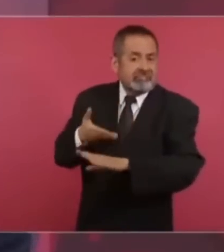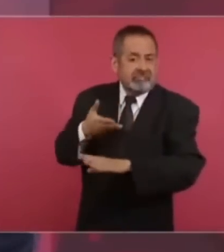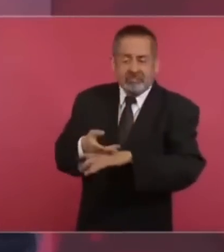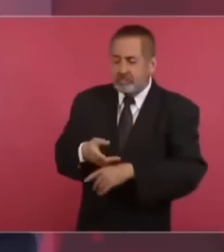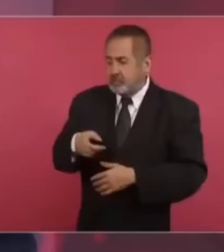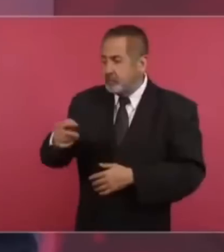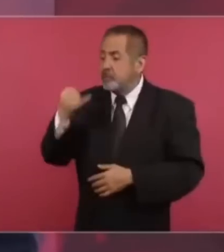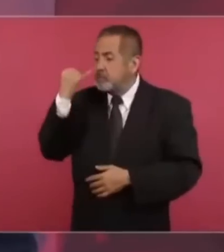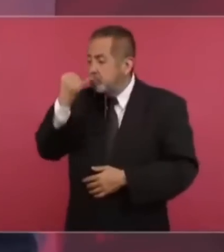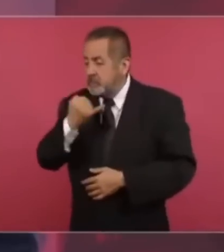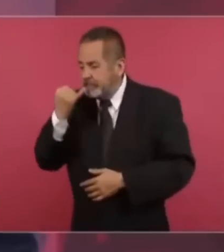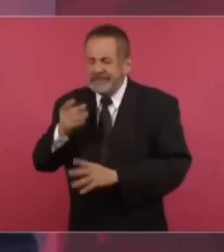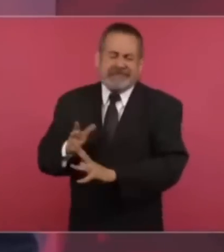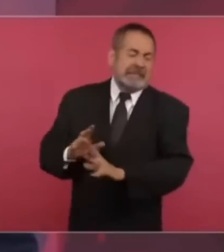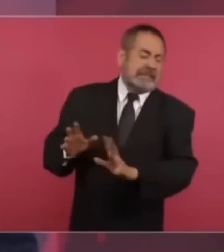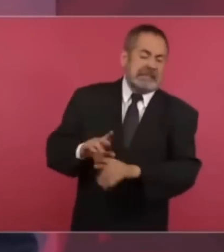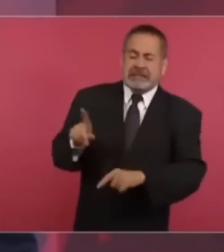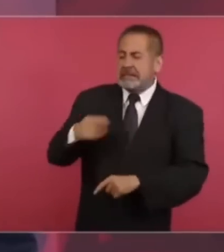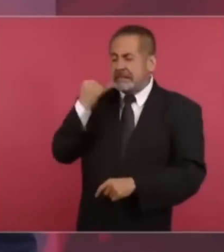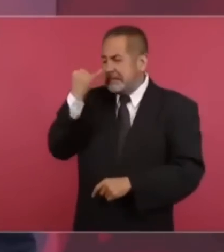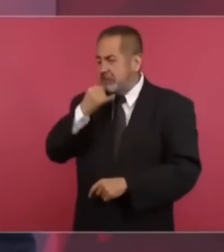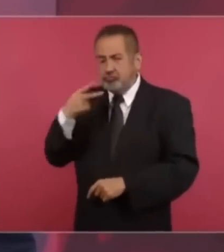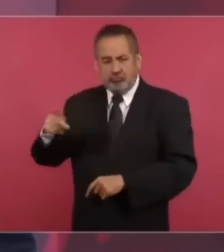hablar la lengua.